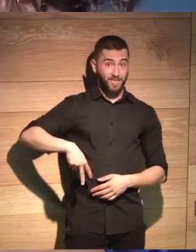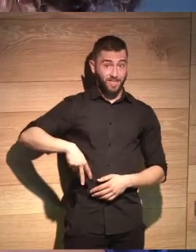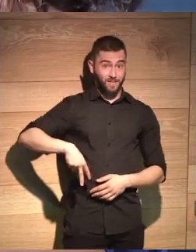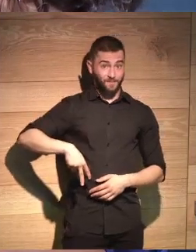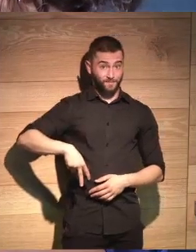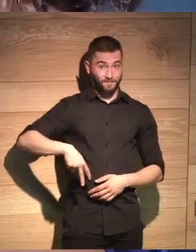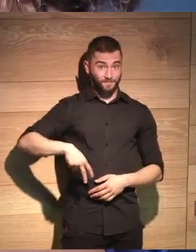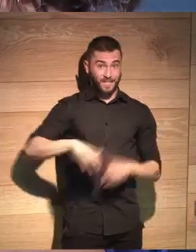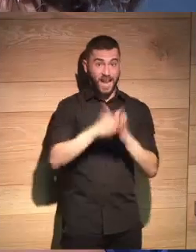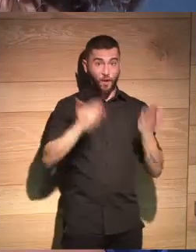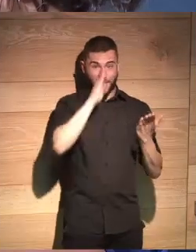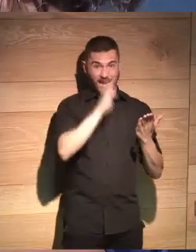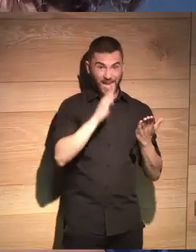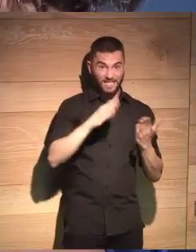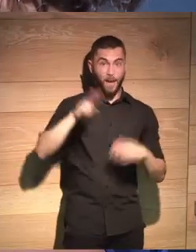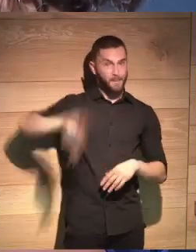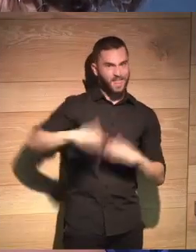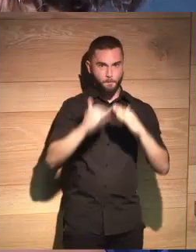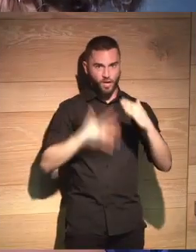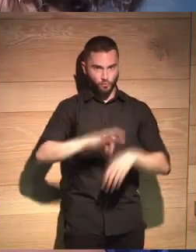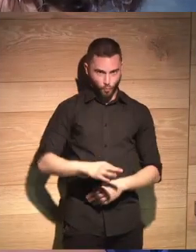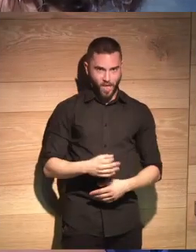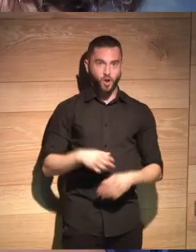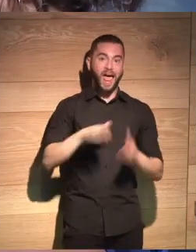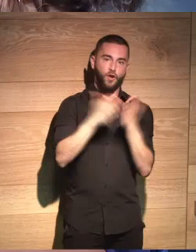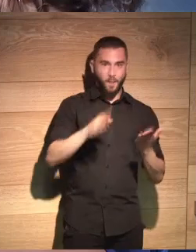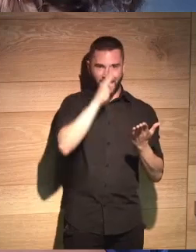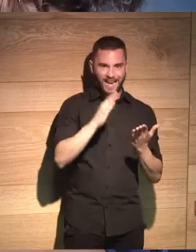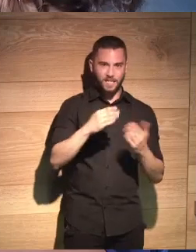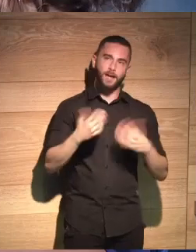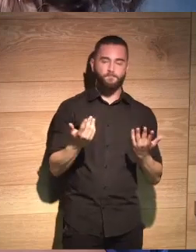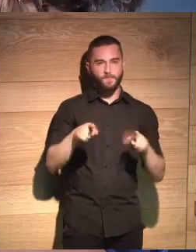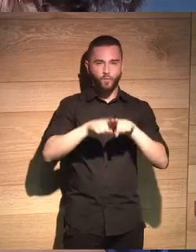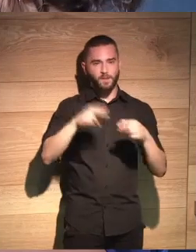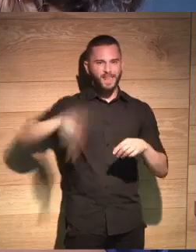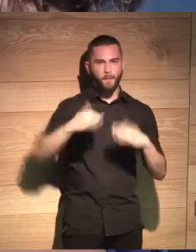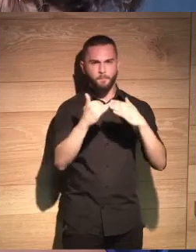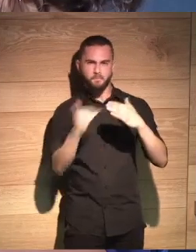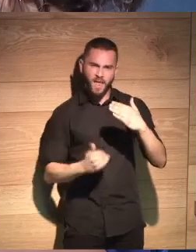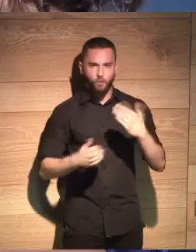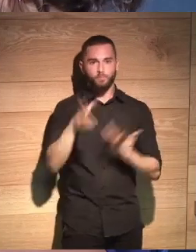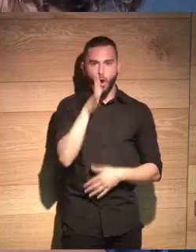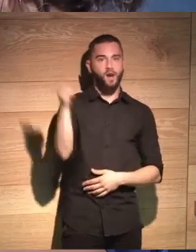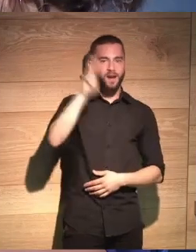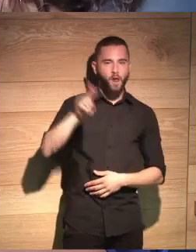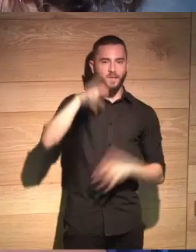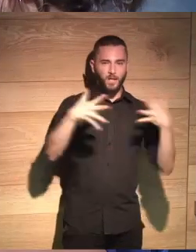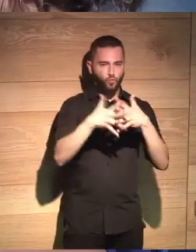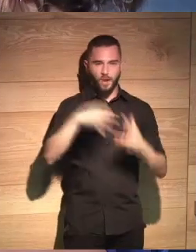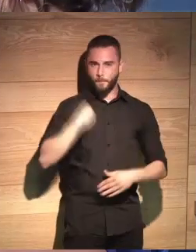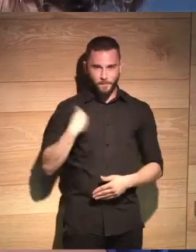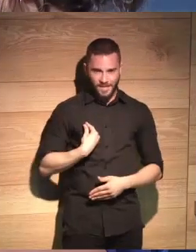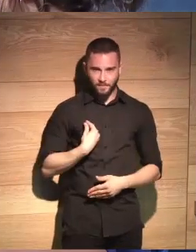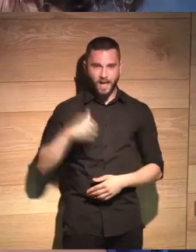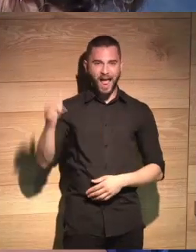la novela clásica, lo que entendemos por novela convencional, que se repite constantemente, con la misma estructura